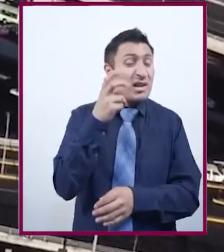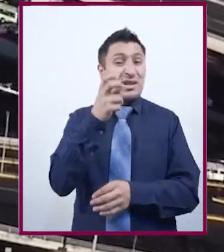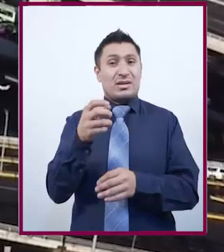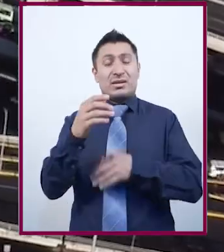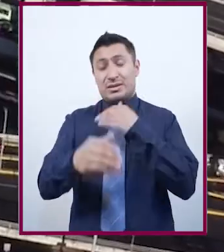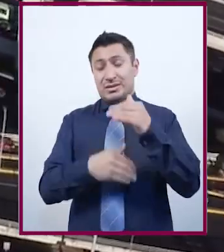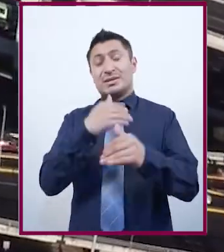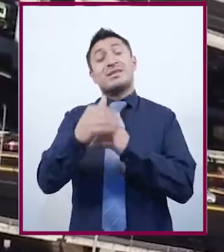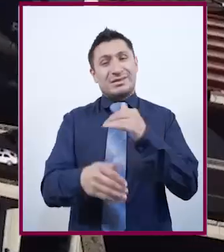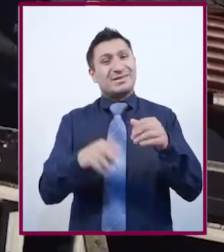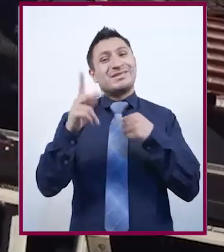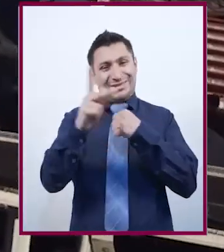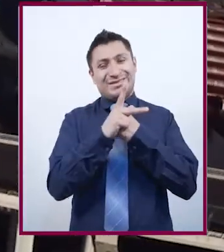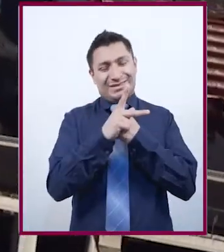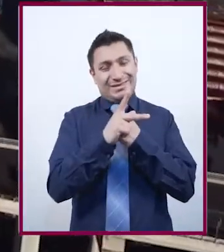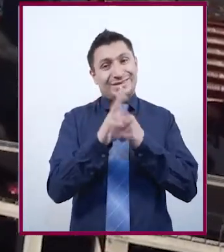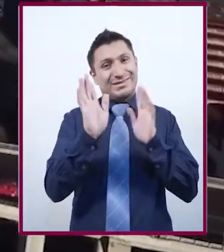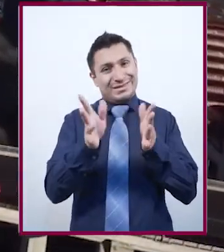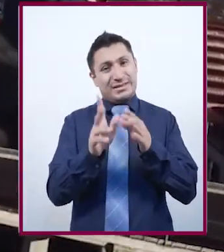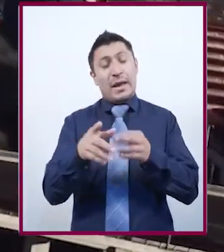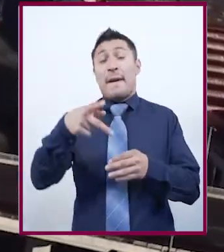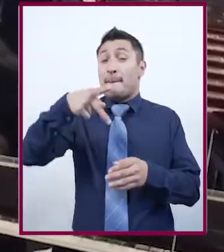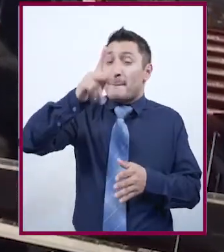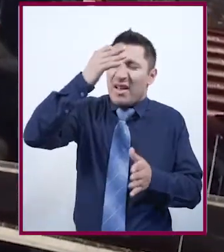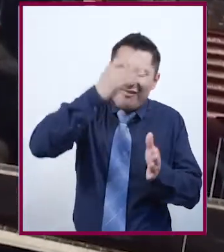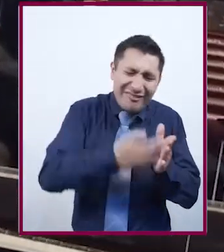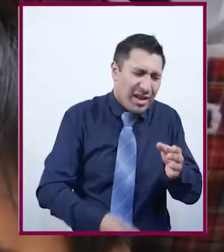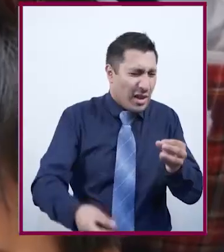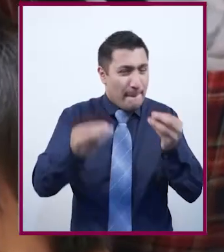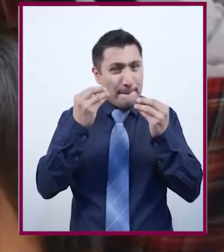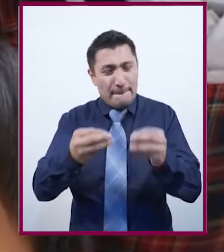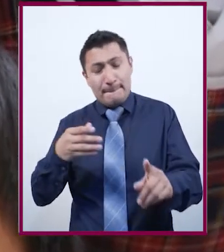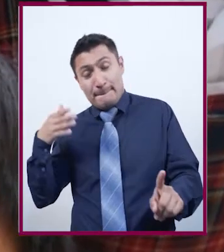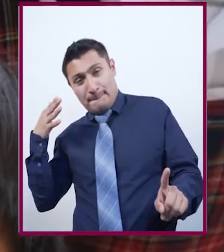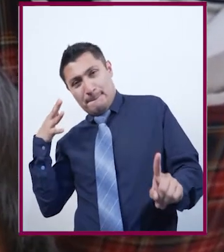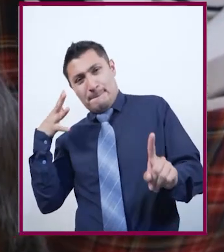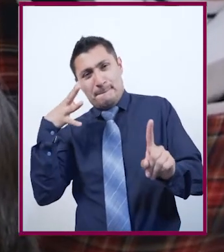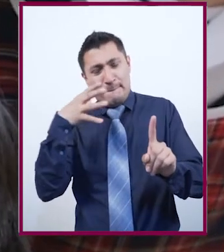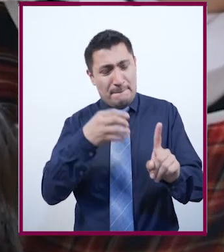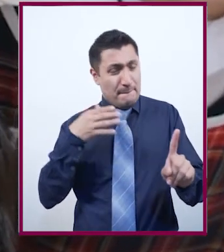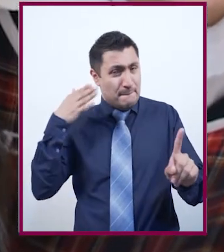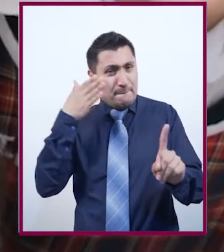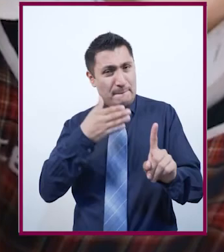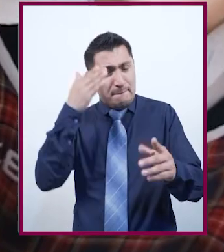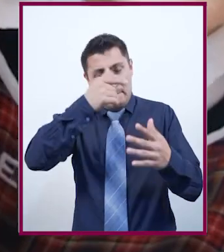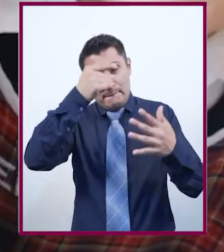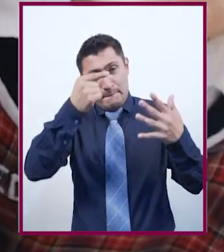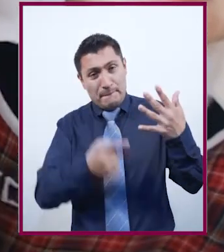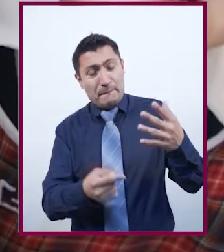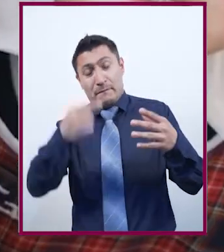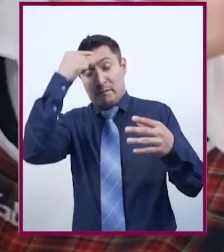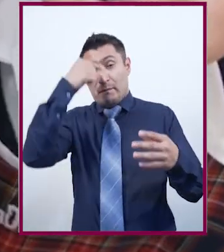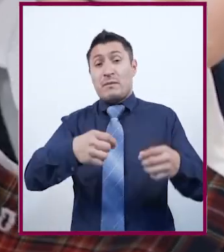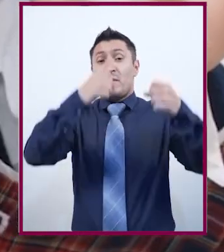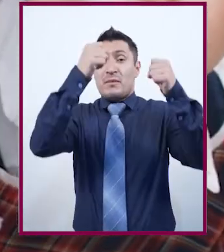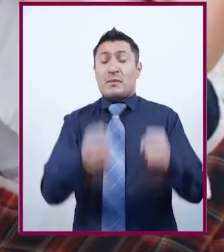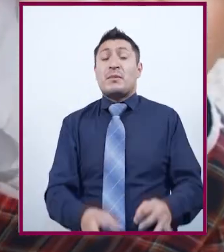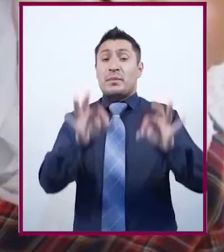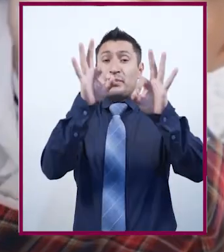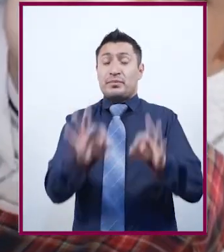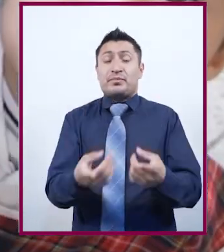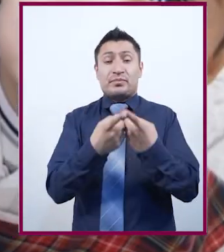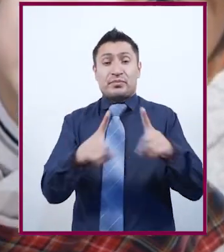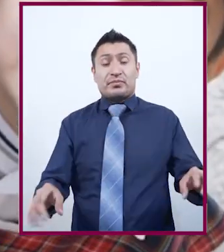avances como país, aún debemos cumplir algunas metas para asegurar el pleno desarrollo y bienestar de los